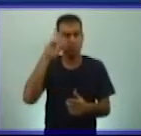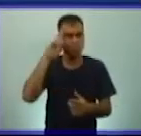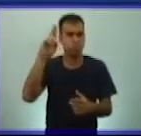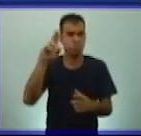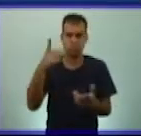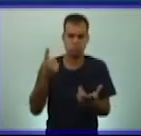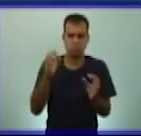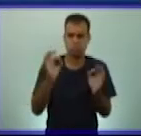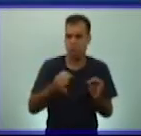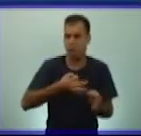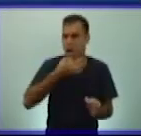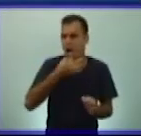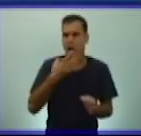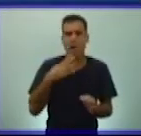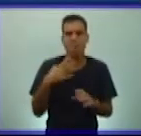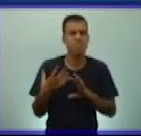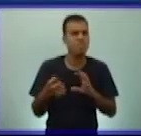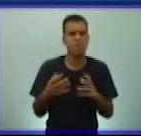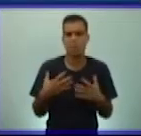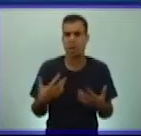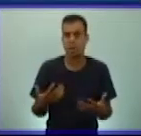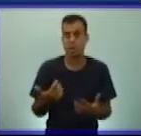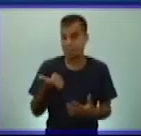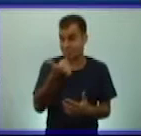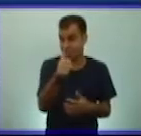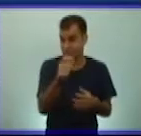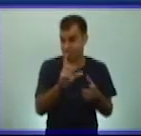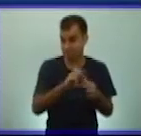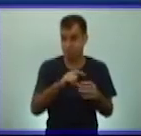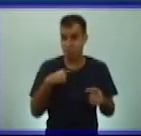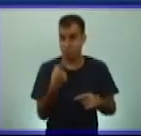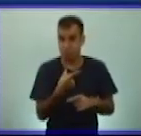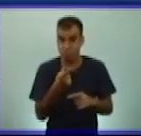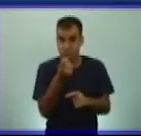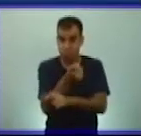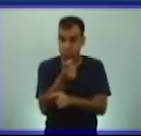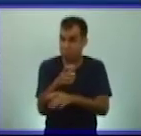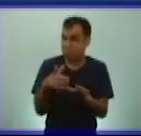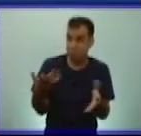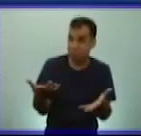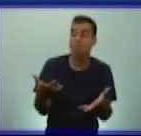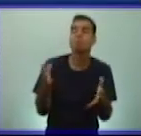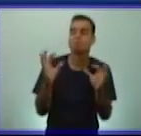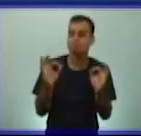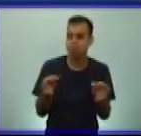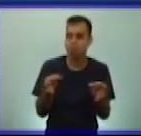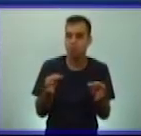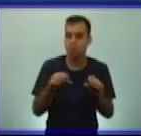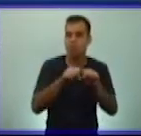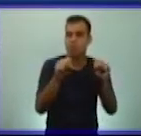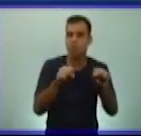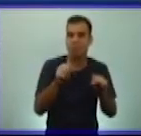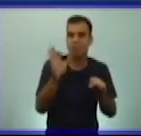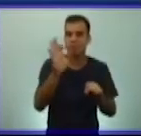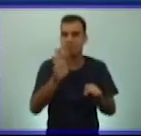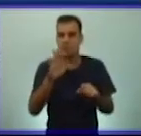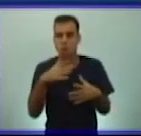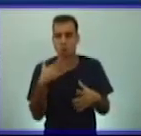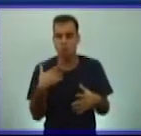criterios. En el 10º grado, nosotros trabajamos con los siguientes sistemas físicos: un